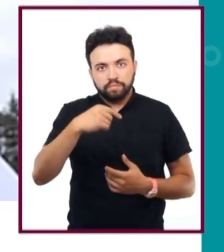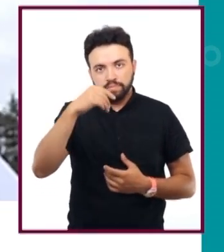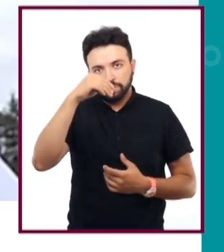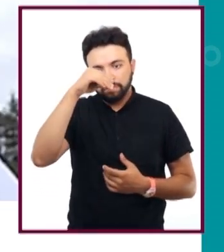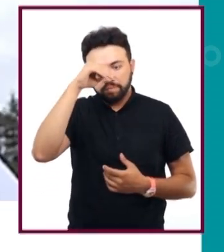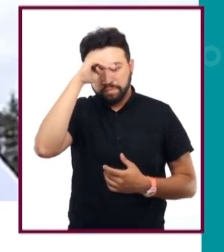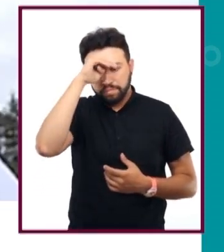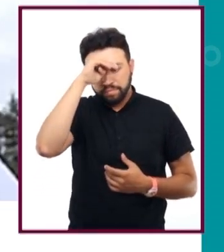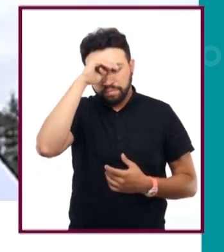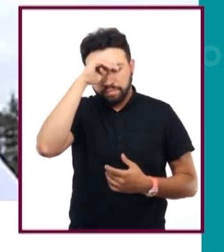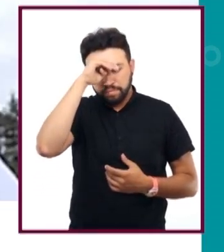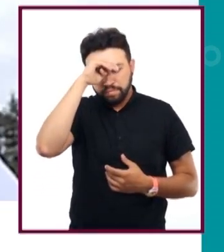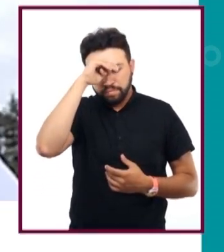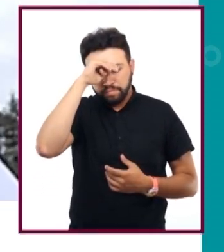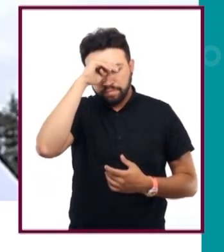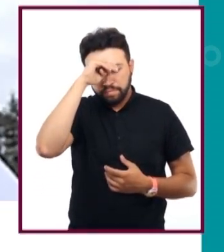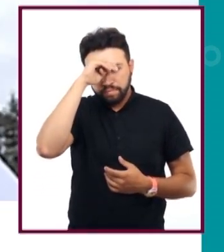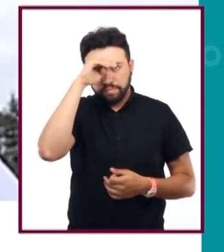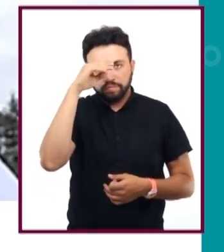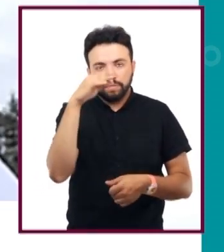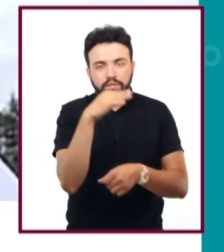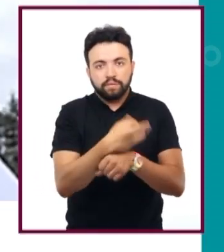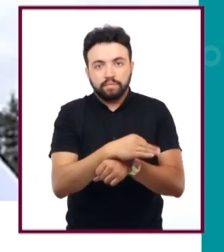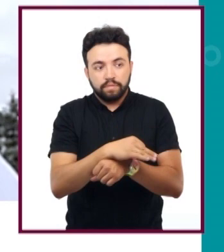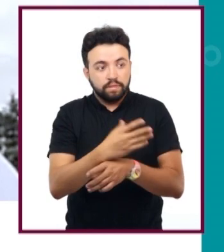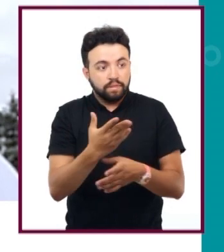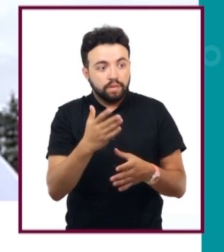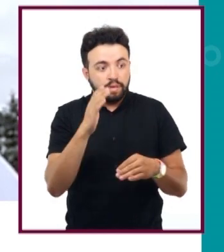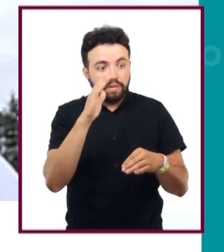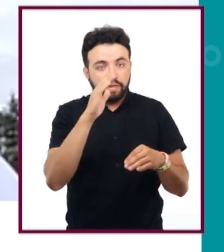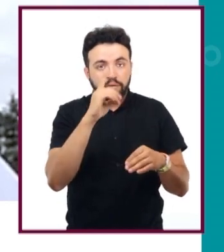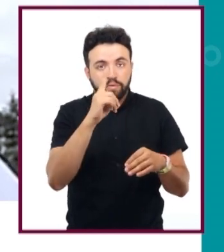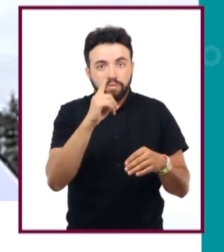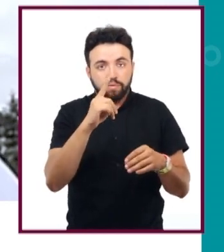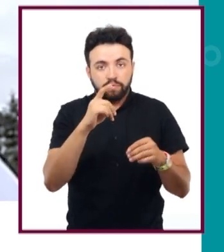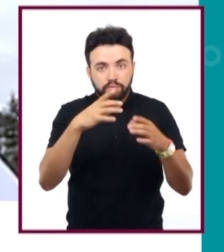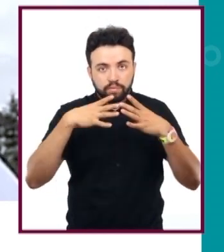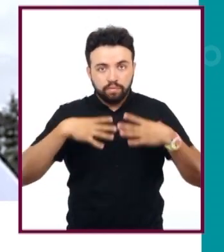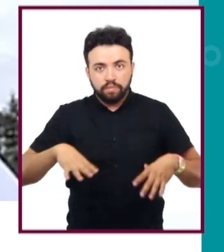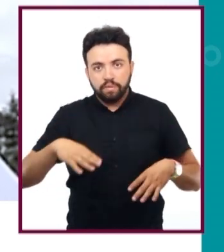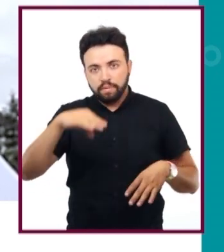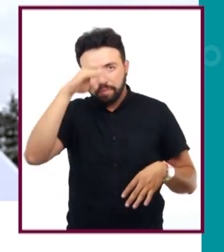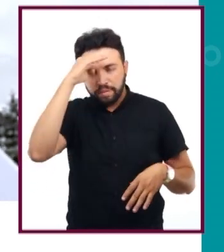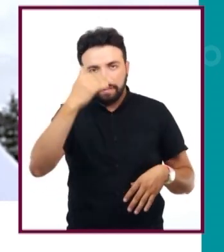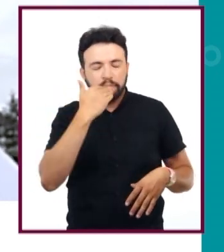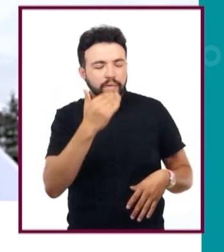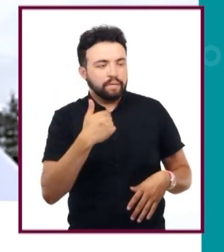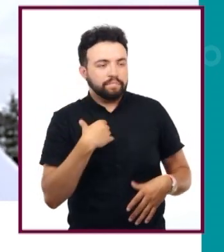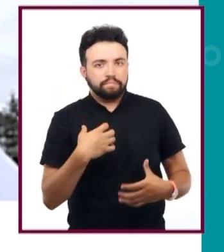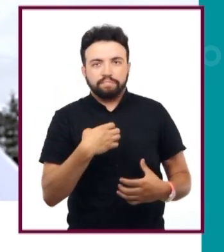Es que sí, pues uno piensa como cuando mientras realiza